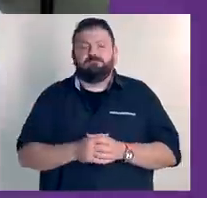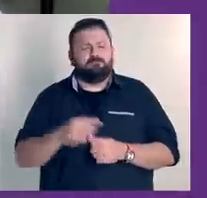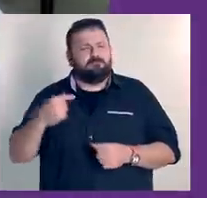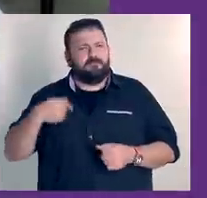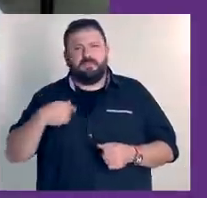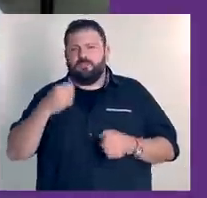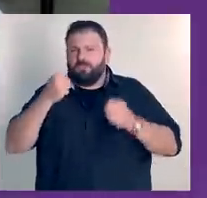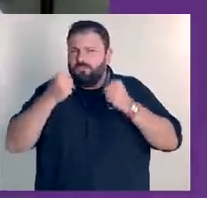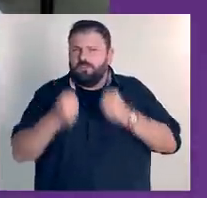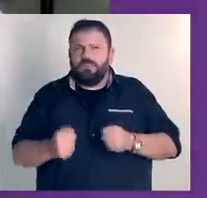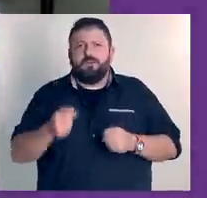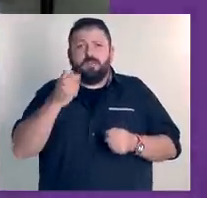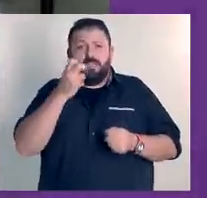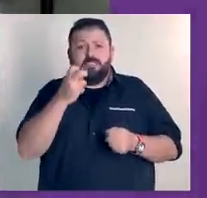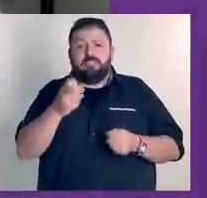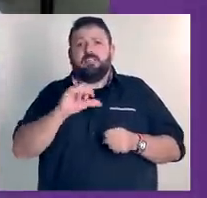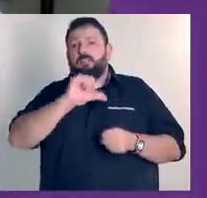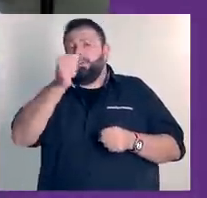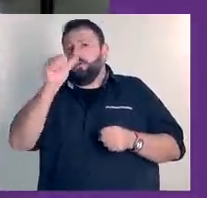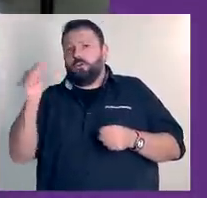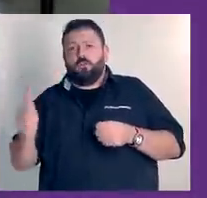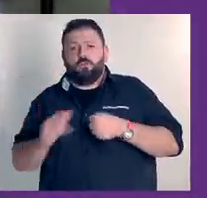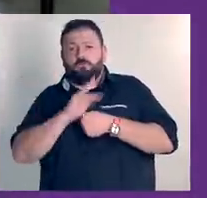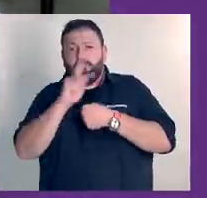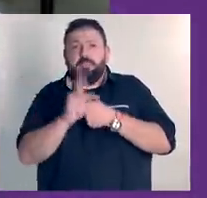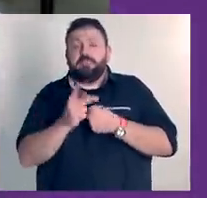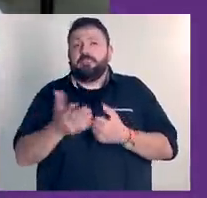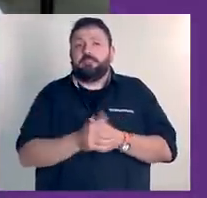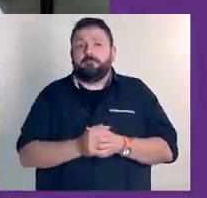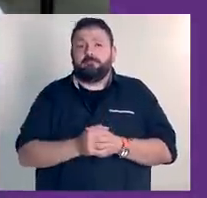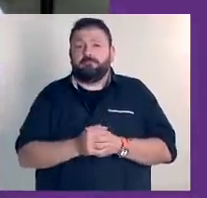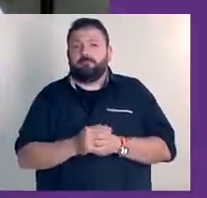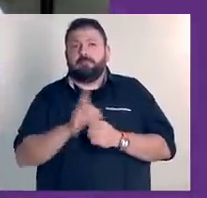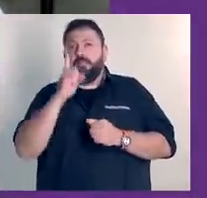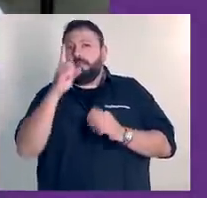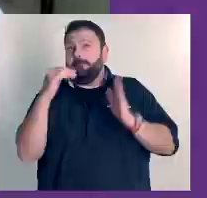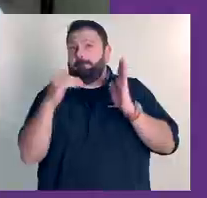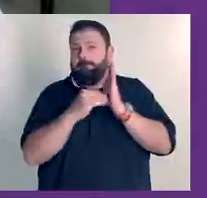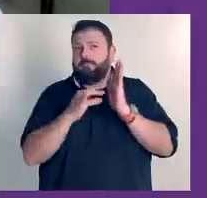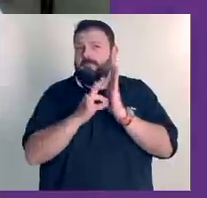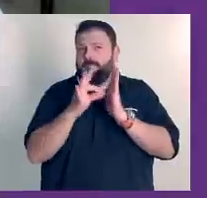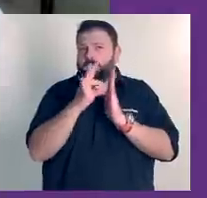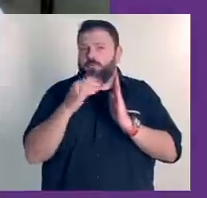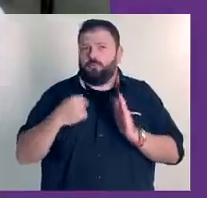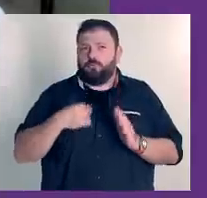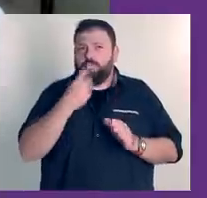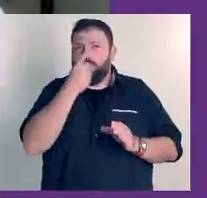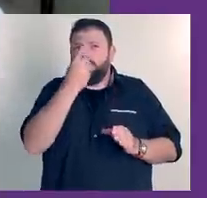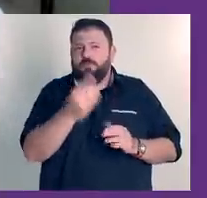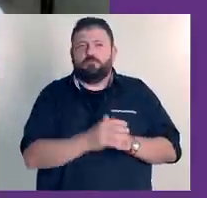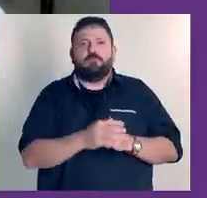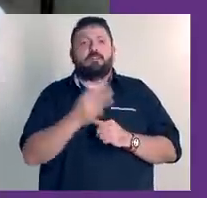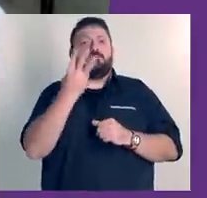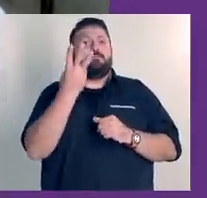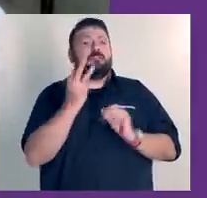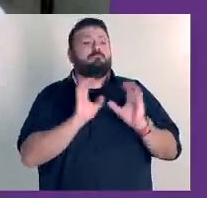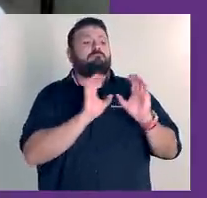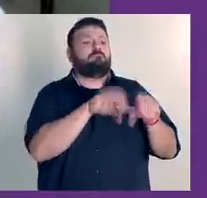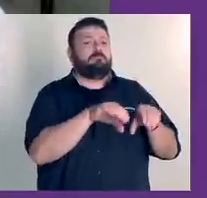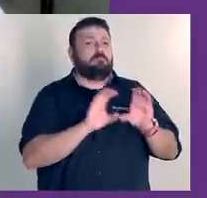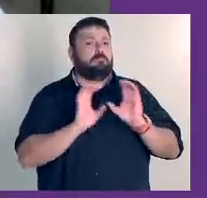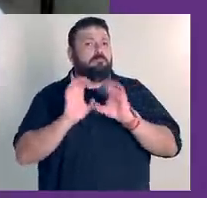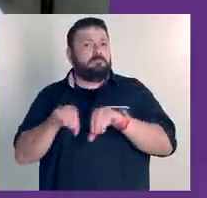esto no nada más en Yucatán, sino en otros países. Entonces, 1,000 puntos, les decía yo, 3 inscritos, pero estos